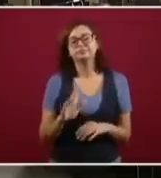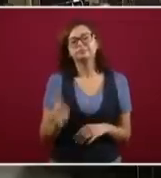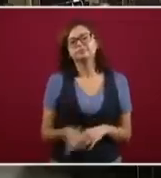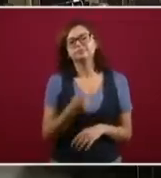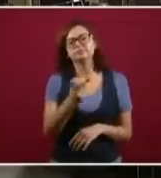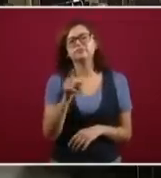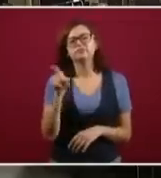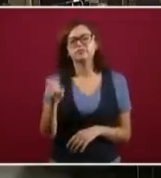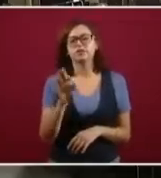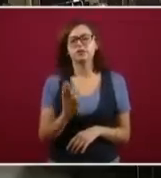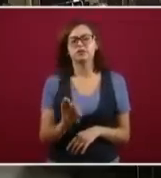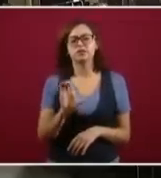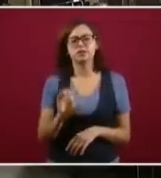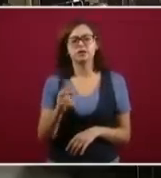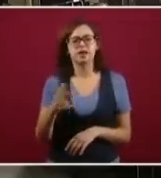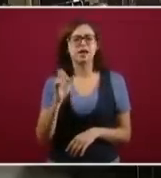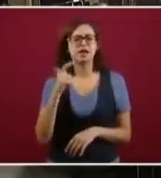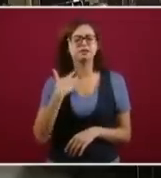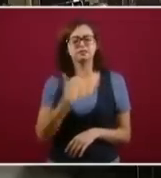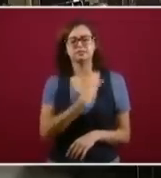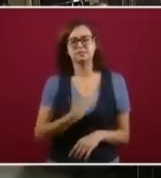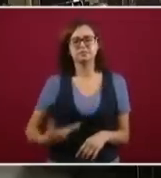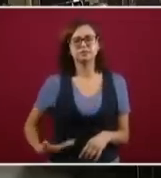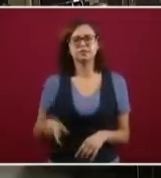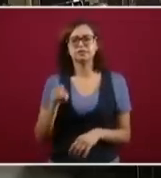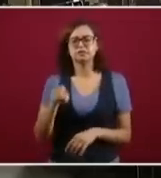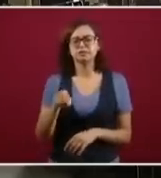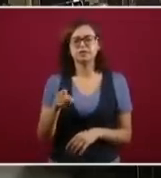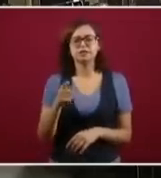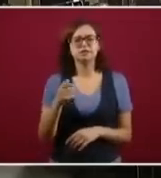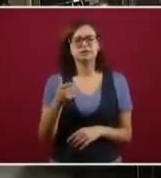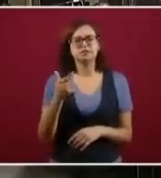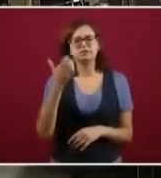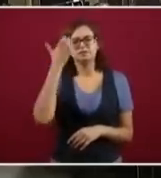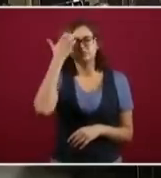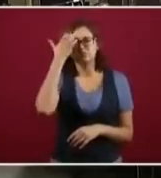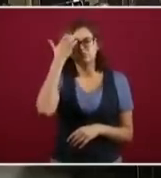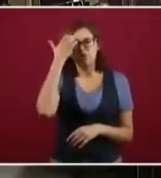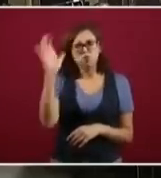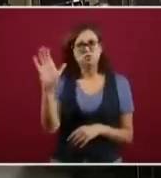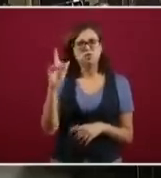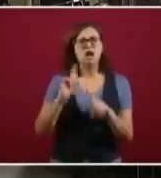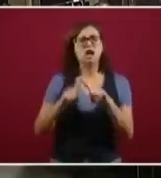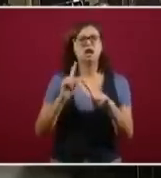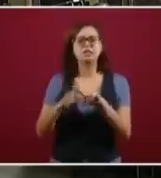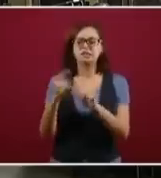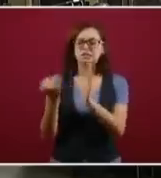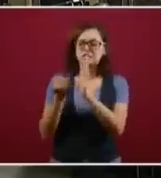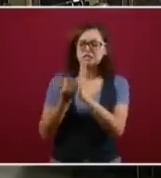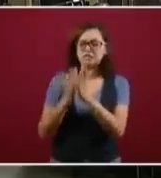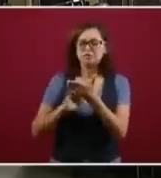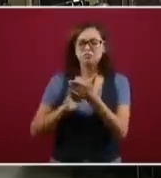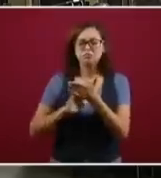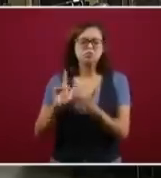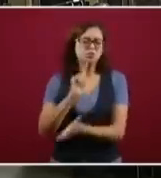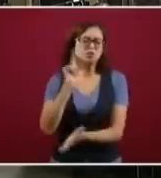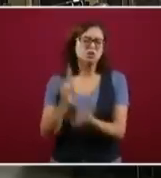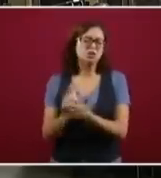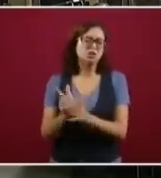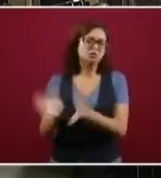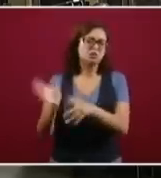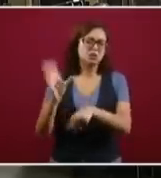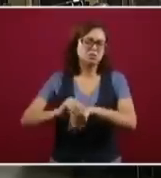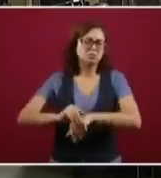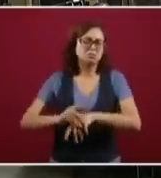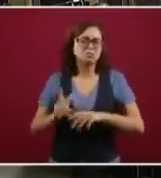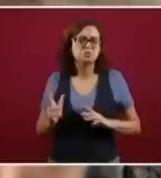Felipe Calderón dice ayer que él no conocía o no sabía a quienes se condonaba impuestos, que era pues así estaba la ley y